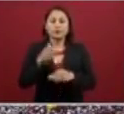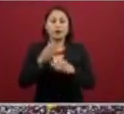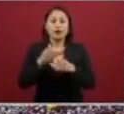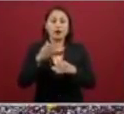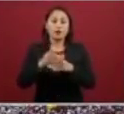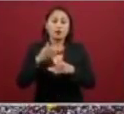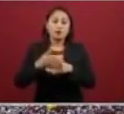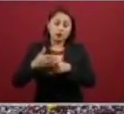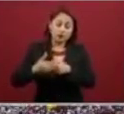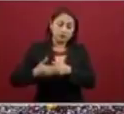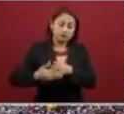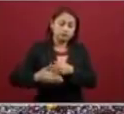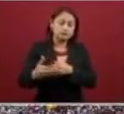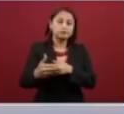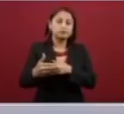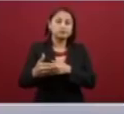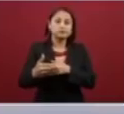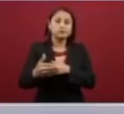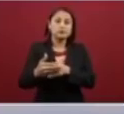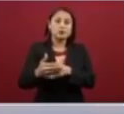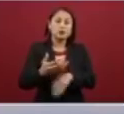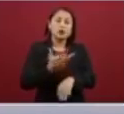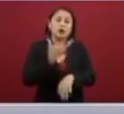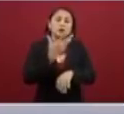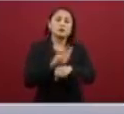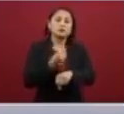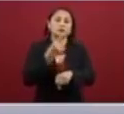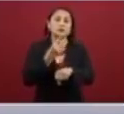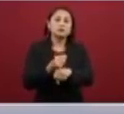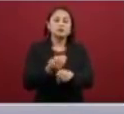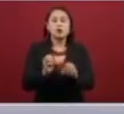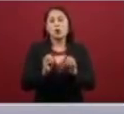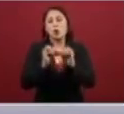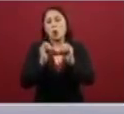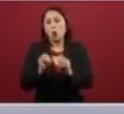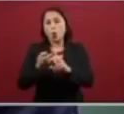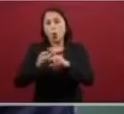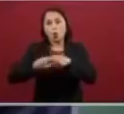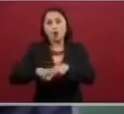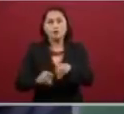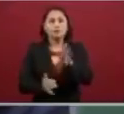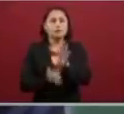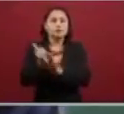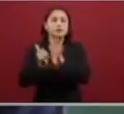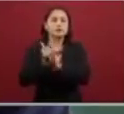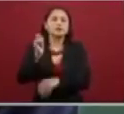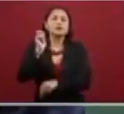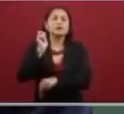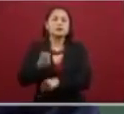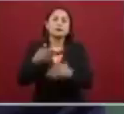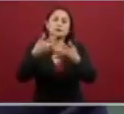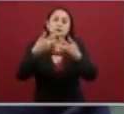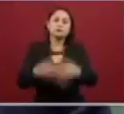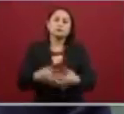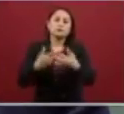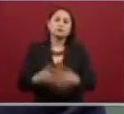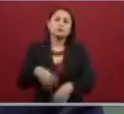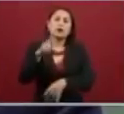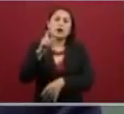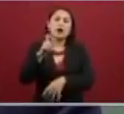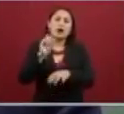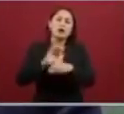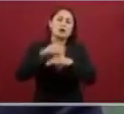de reconstrucción o por reiniciar las presas Pilares en